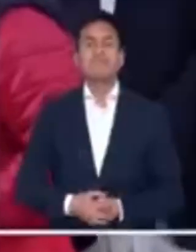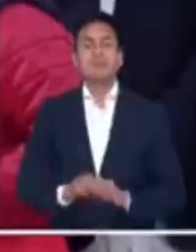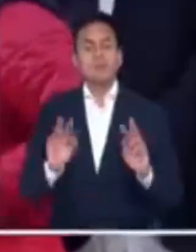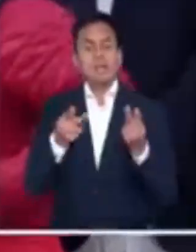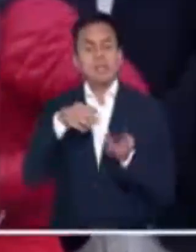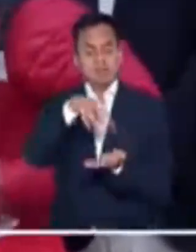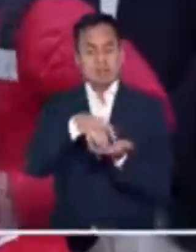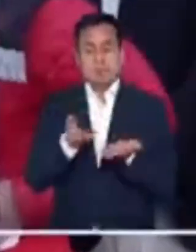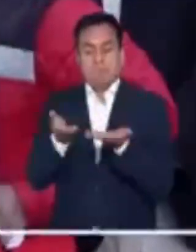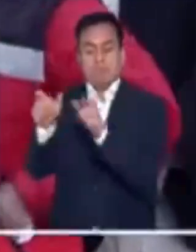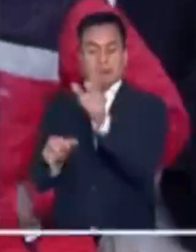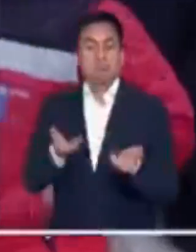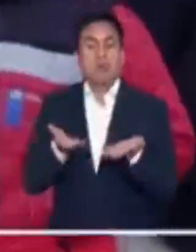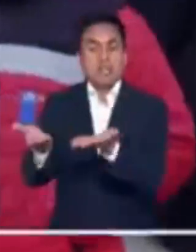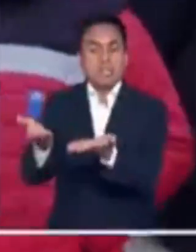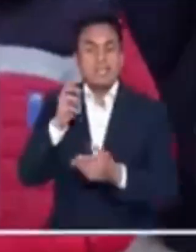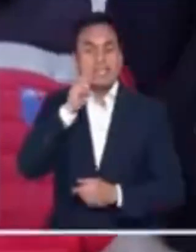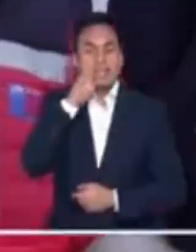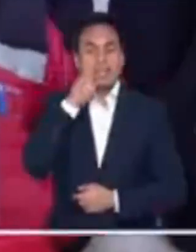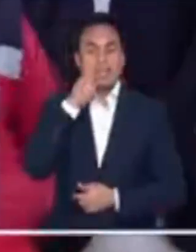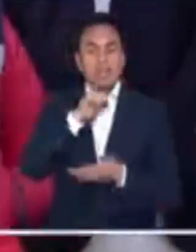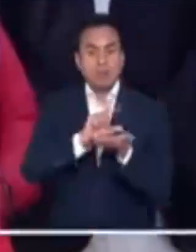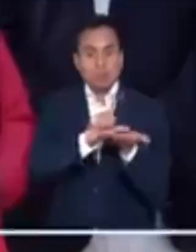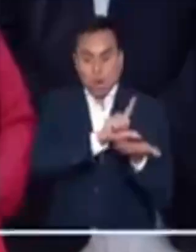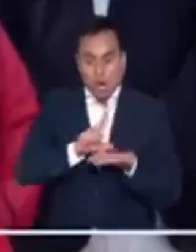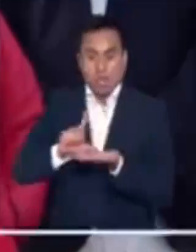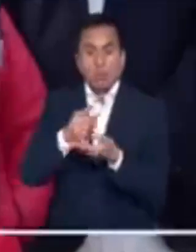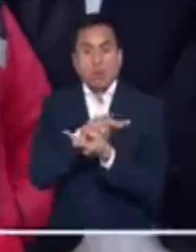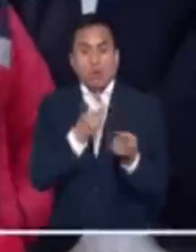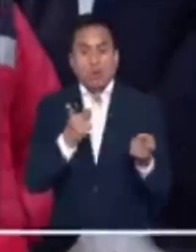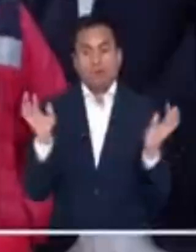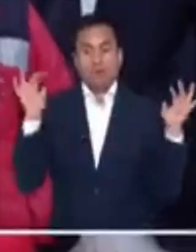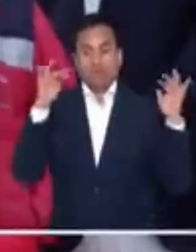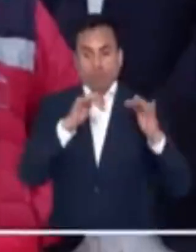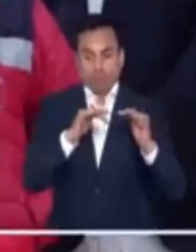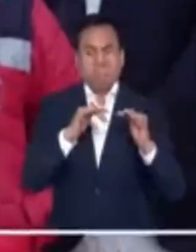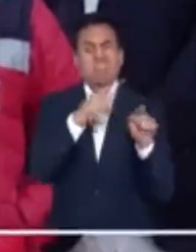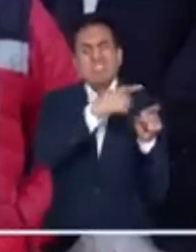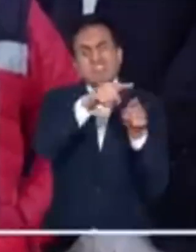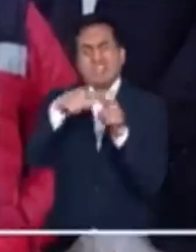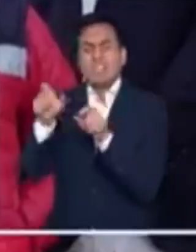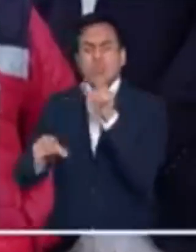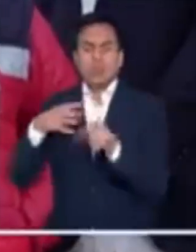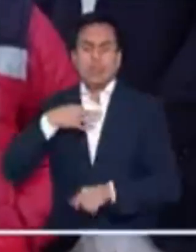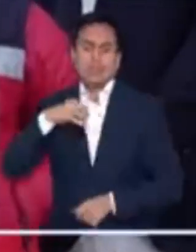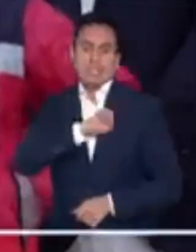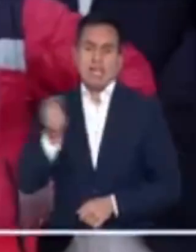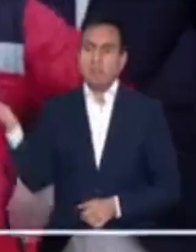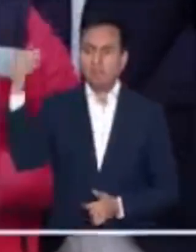Recuperar la ciudad para las personas significa que todos los espacios públicos acojan a los distintos ciudadanos de